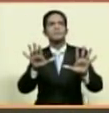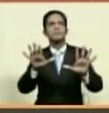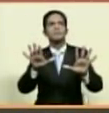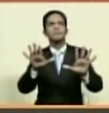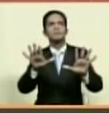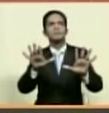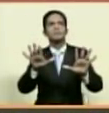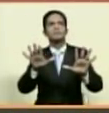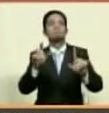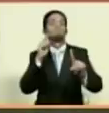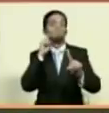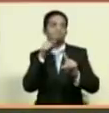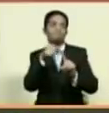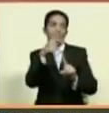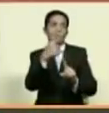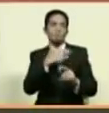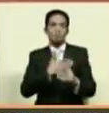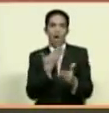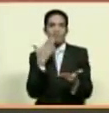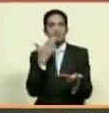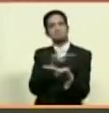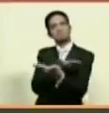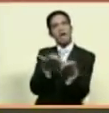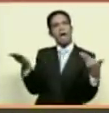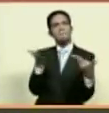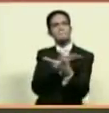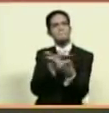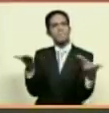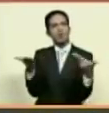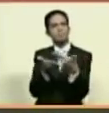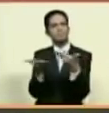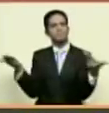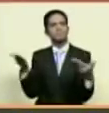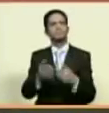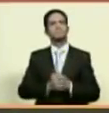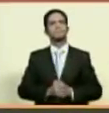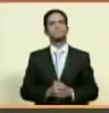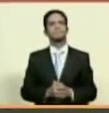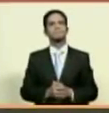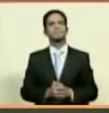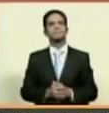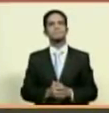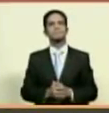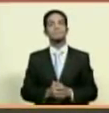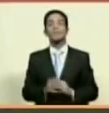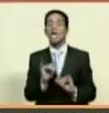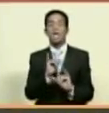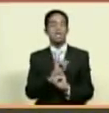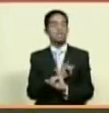para este tipo de operaciones cambiarias. Han sido habilitados